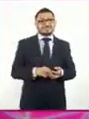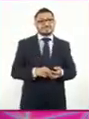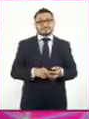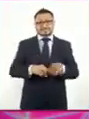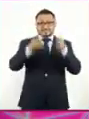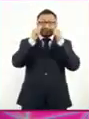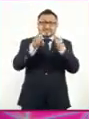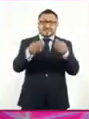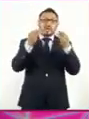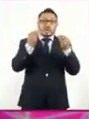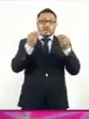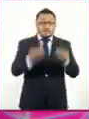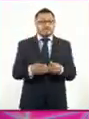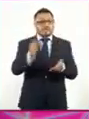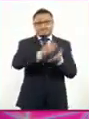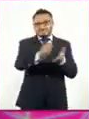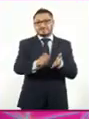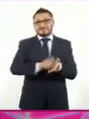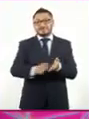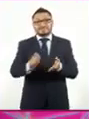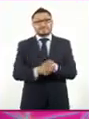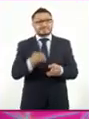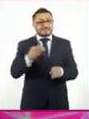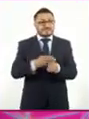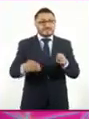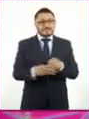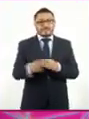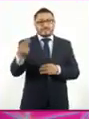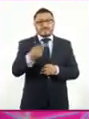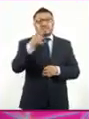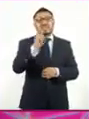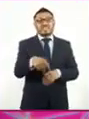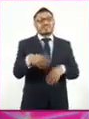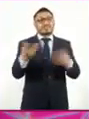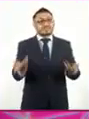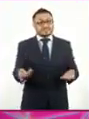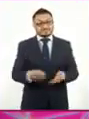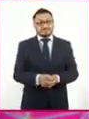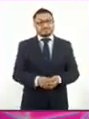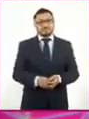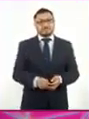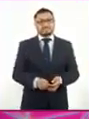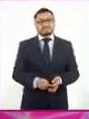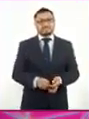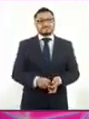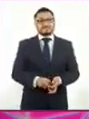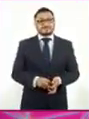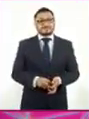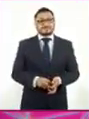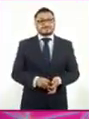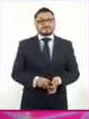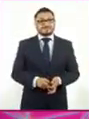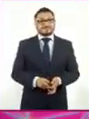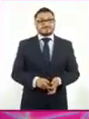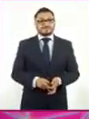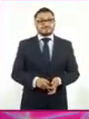Presten mucha atención y tomen nota. Los materiales que vamos a ocupar son los siguientes: